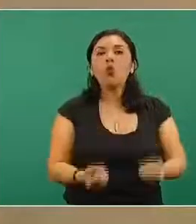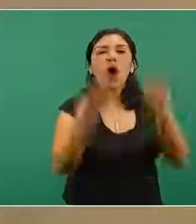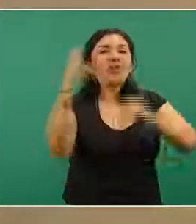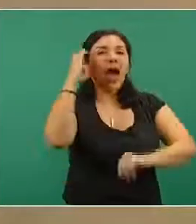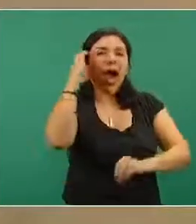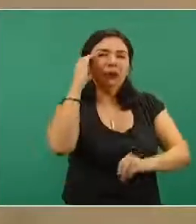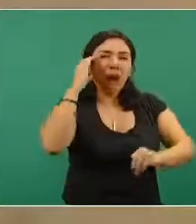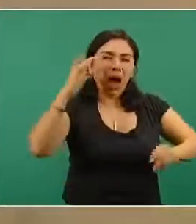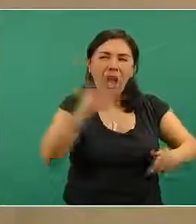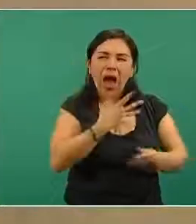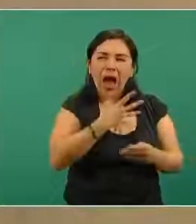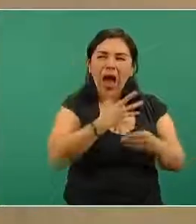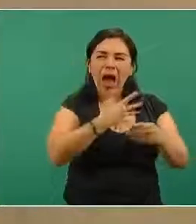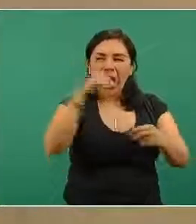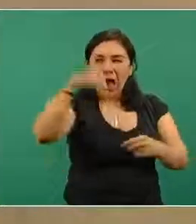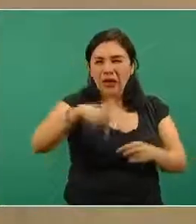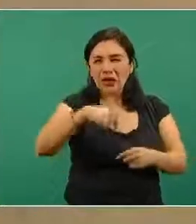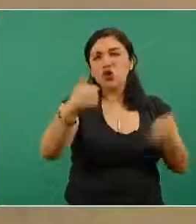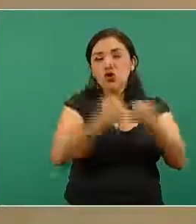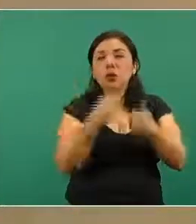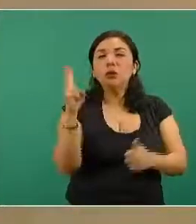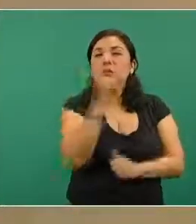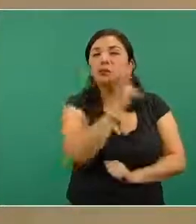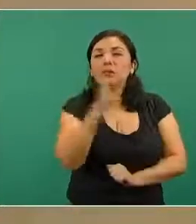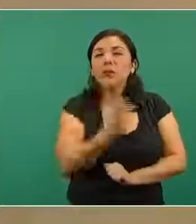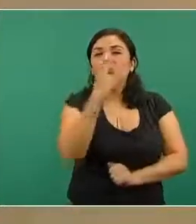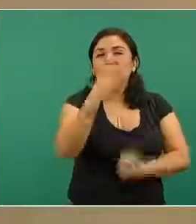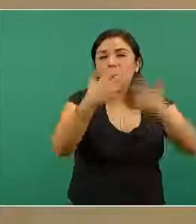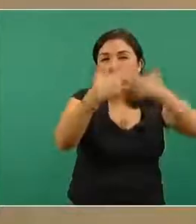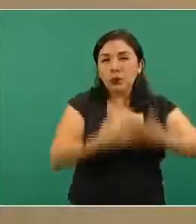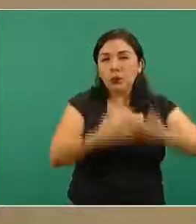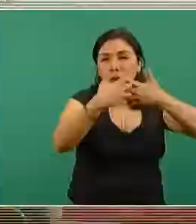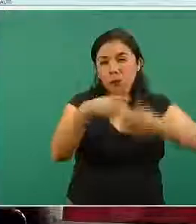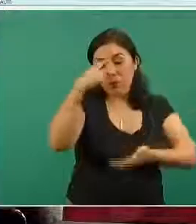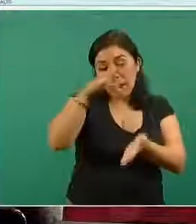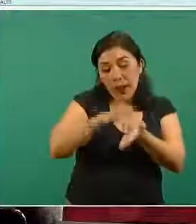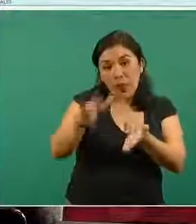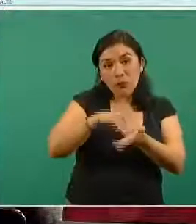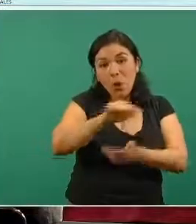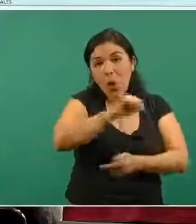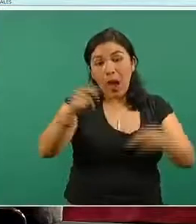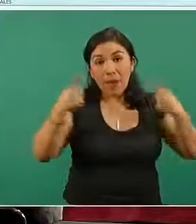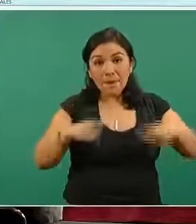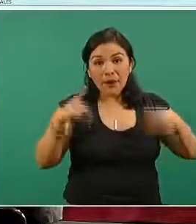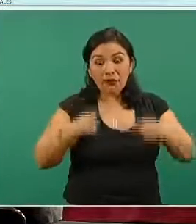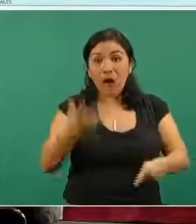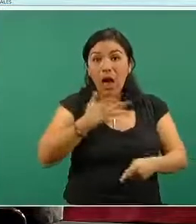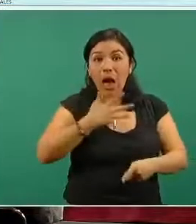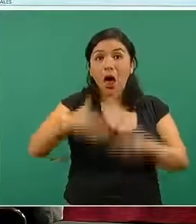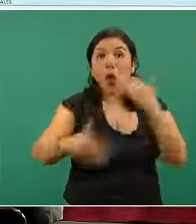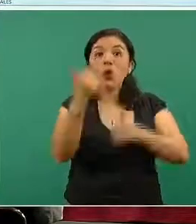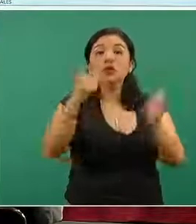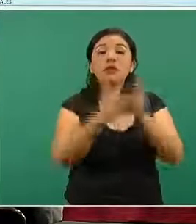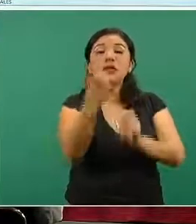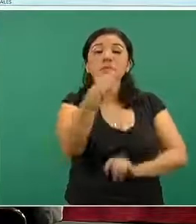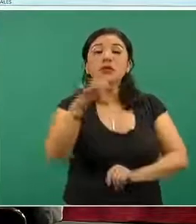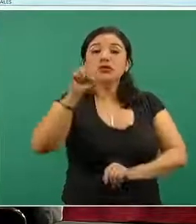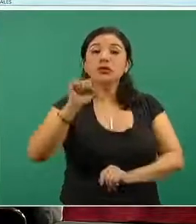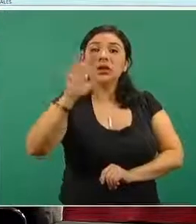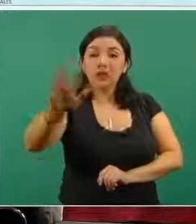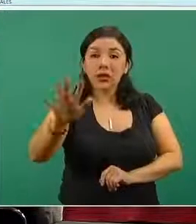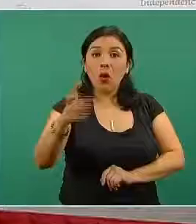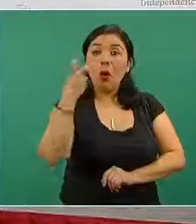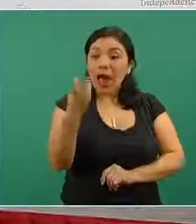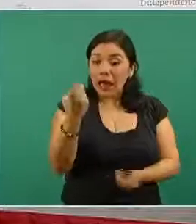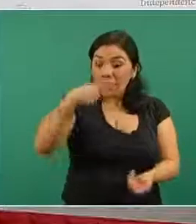camas que cuentan con ventilador mecánico para el apoyo de estas personas. En total son 11.165, de